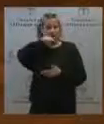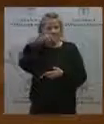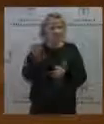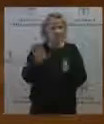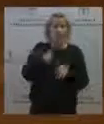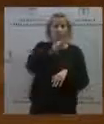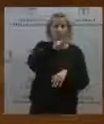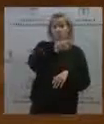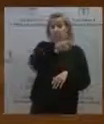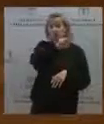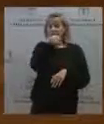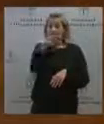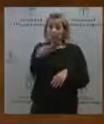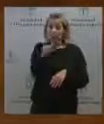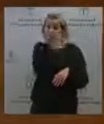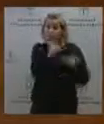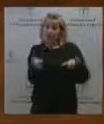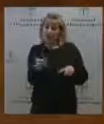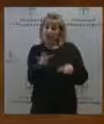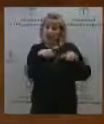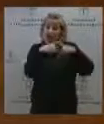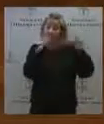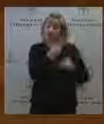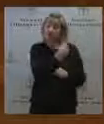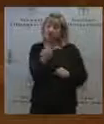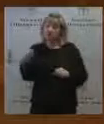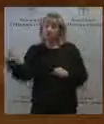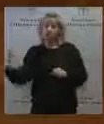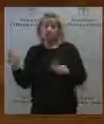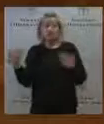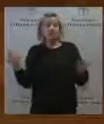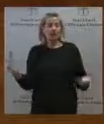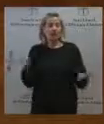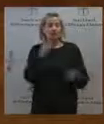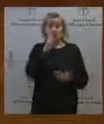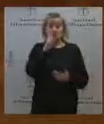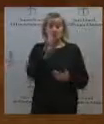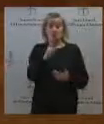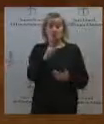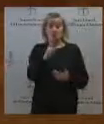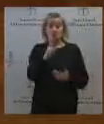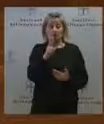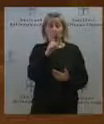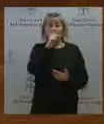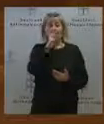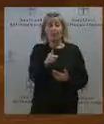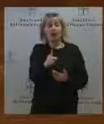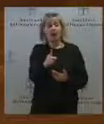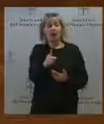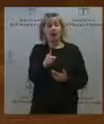mientras sigamos siendo casi 1 millón de habitantes que probablemente en 2022 tendrán el mérito de haber bajado la población de Asturias del 1 millón de